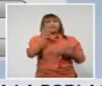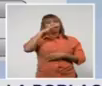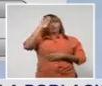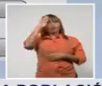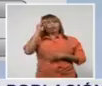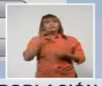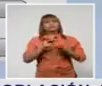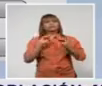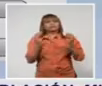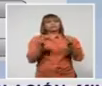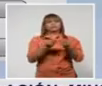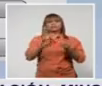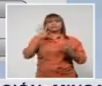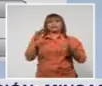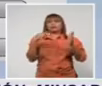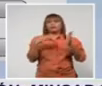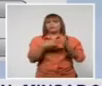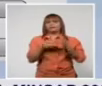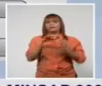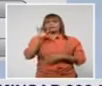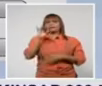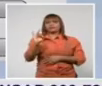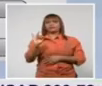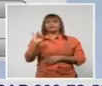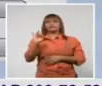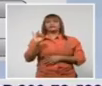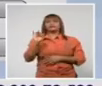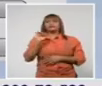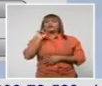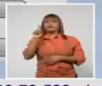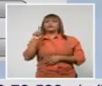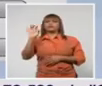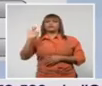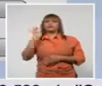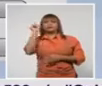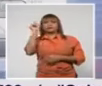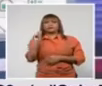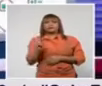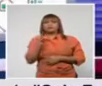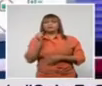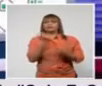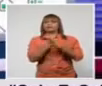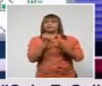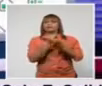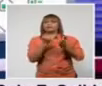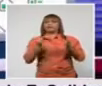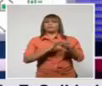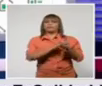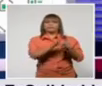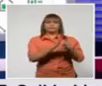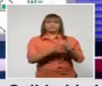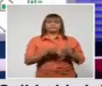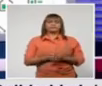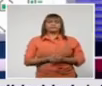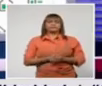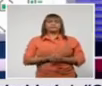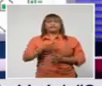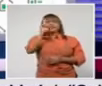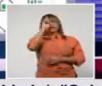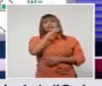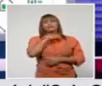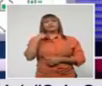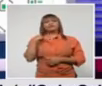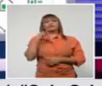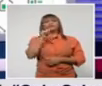de 5,718 personas confirmadas con la enfermedad. Decía el doctor Durán, apuntaba que solo